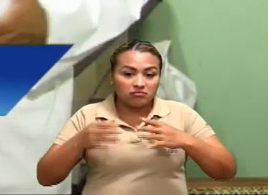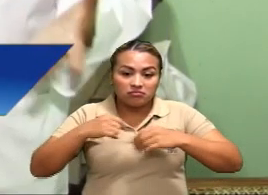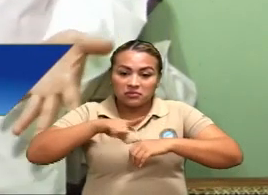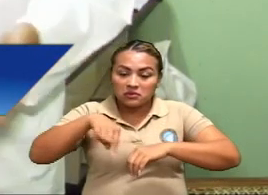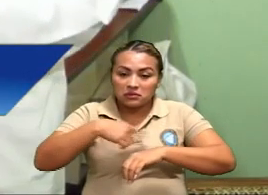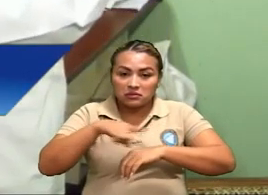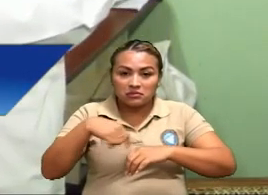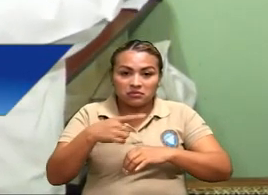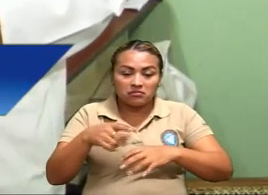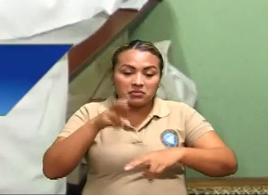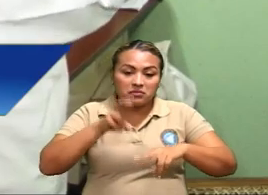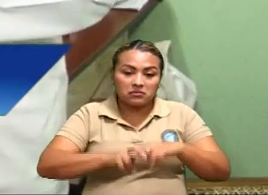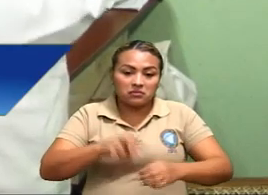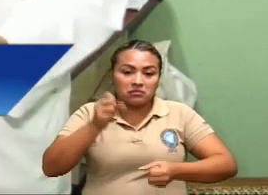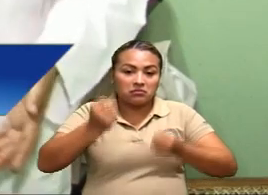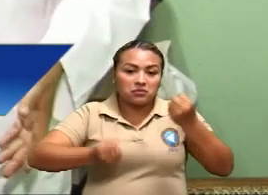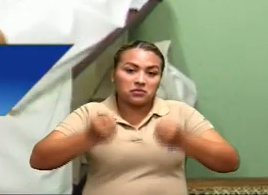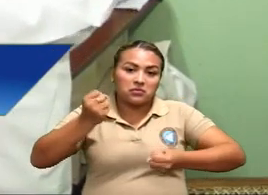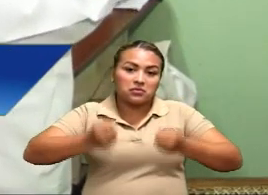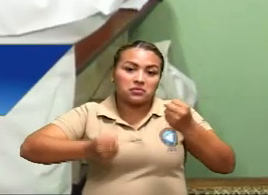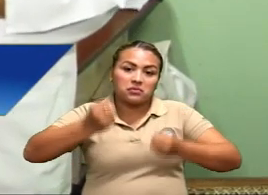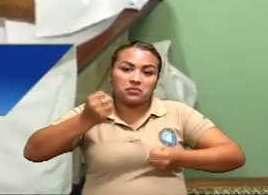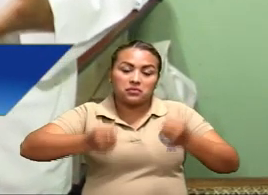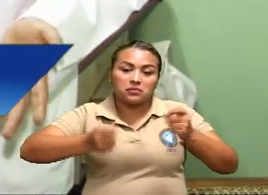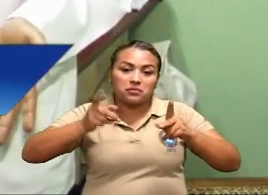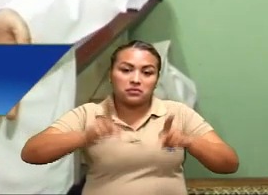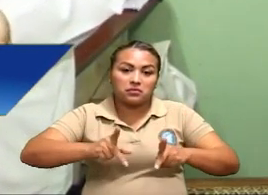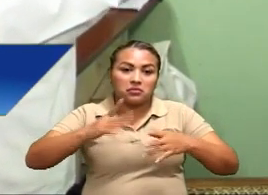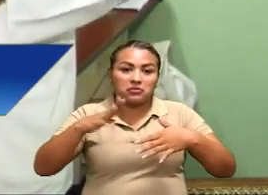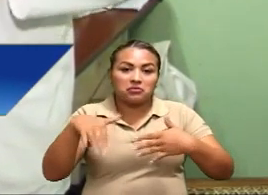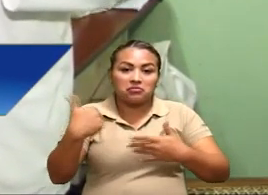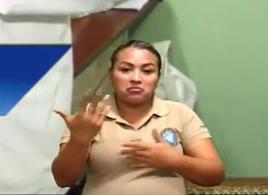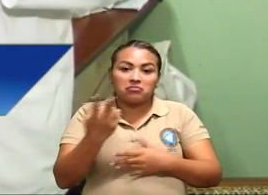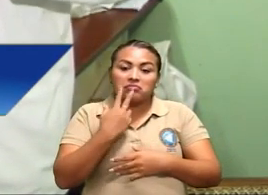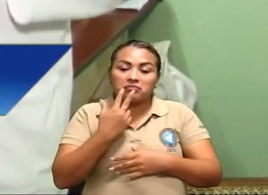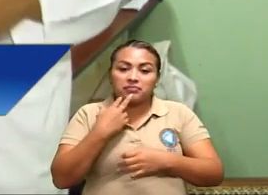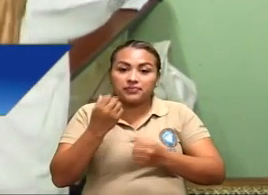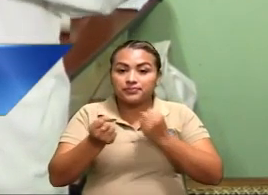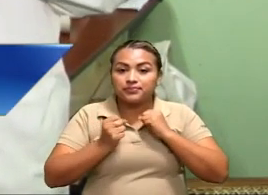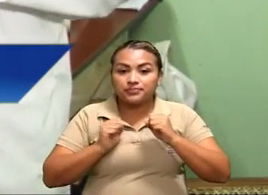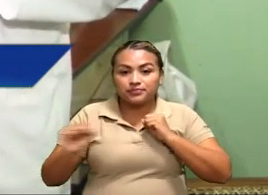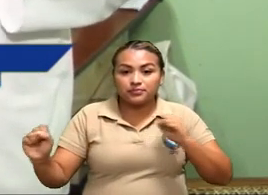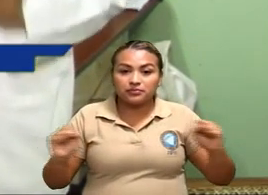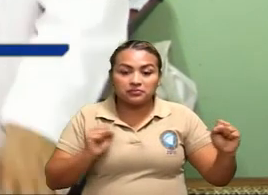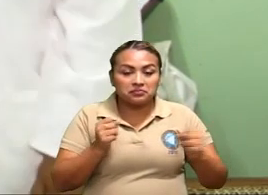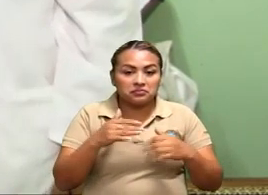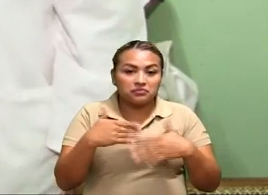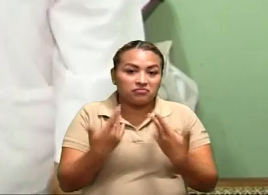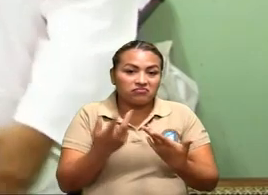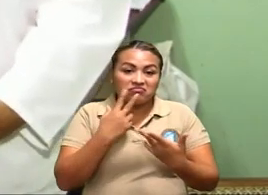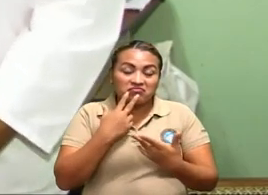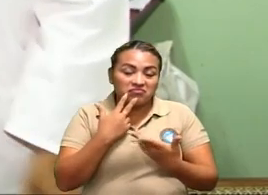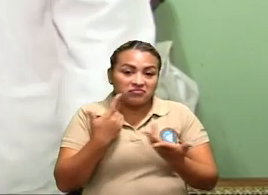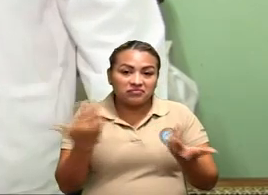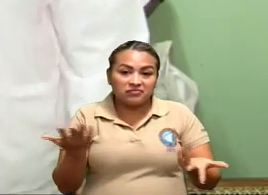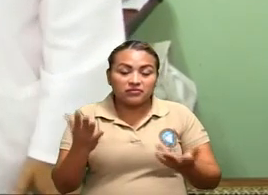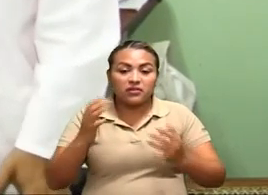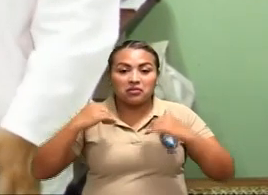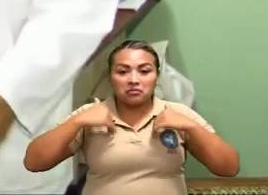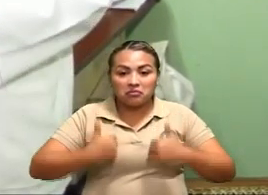los choferes pasan todo el día manejando y luego ya no van a hacer ejercicio porque llegan rendidos, pues me imagino, cansados. Llegamos